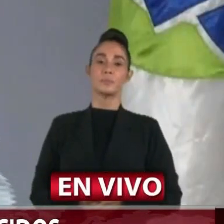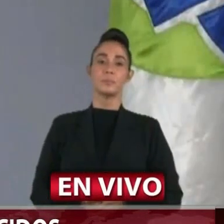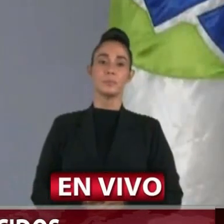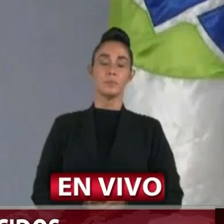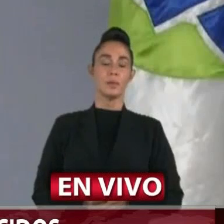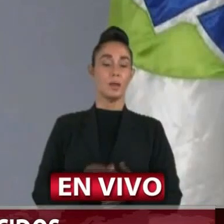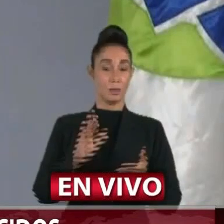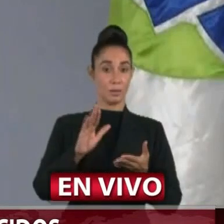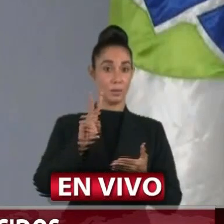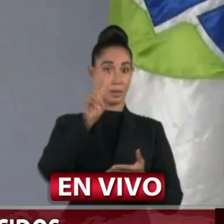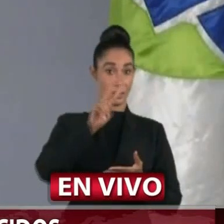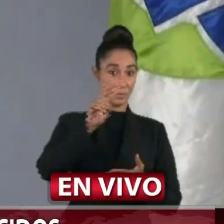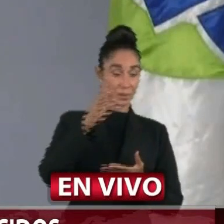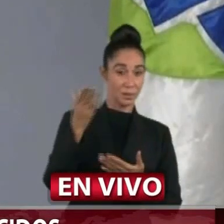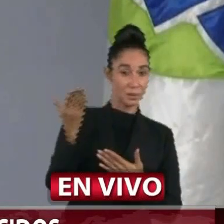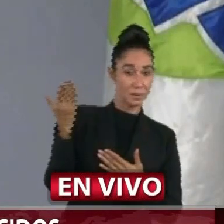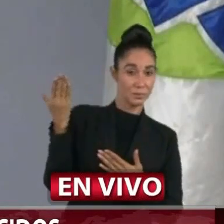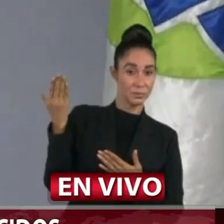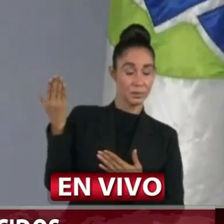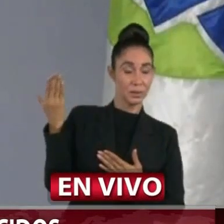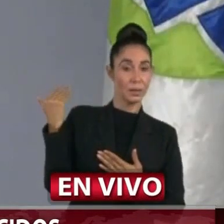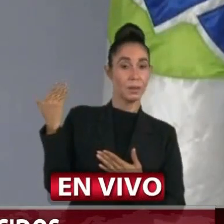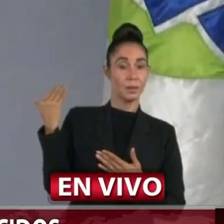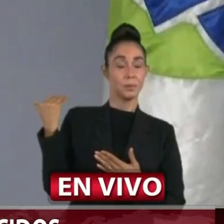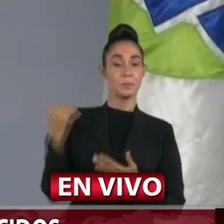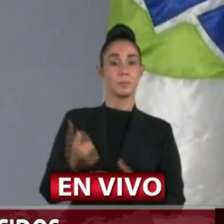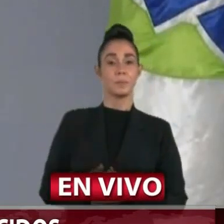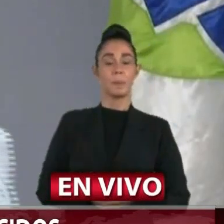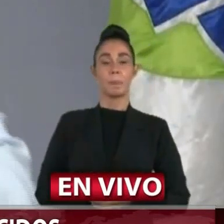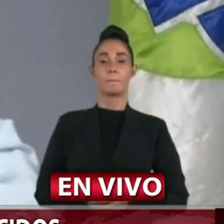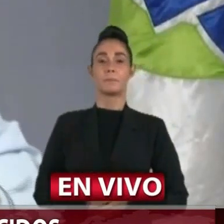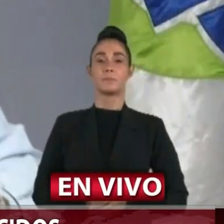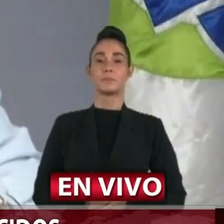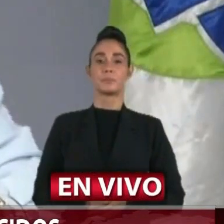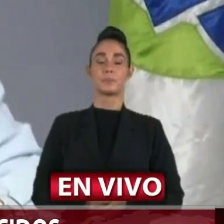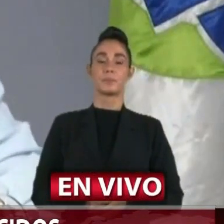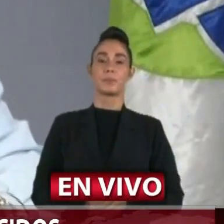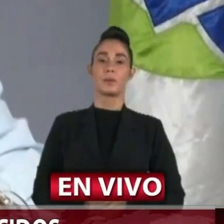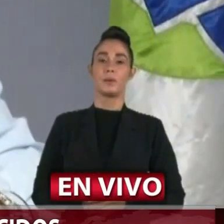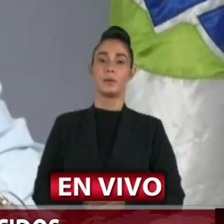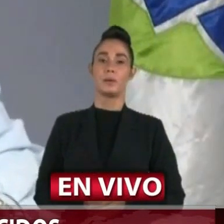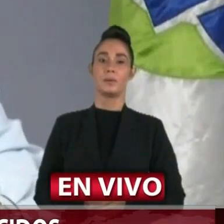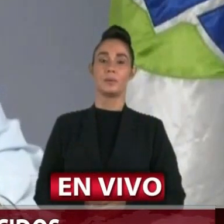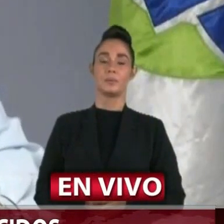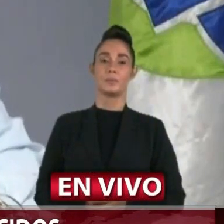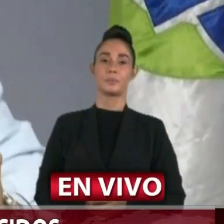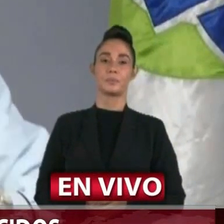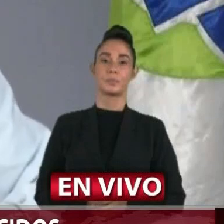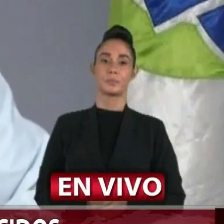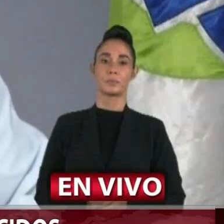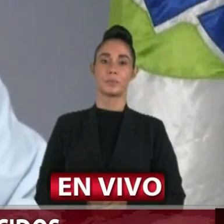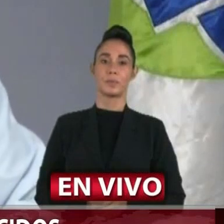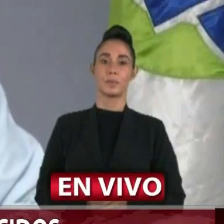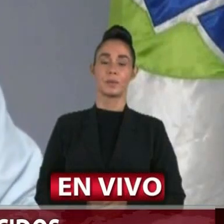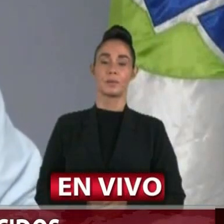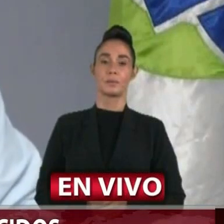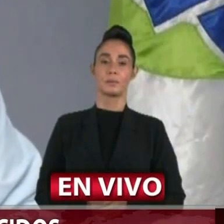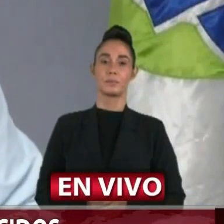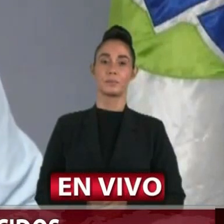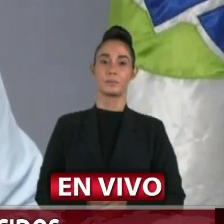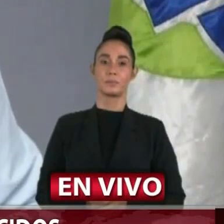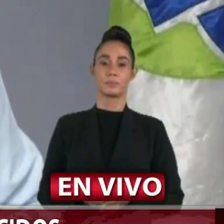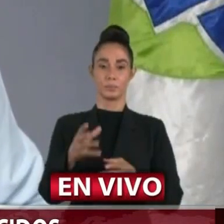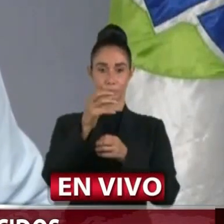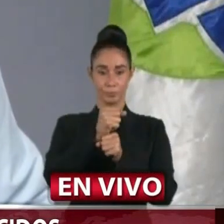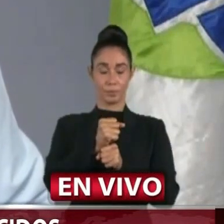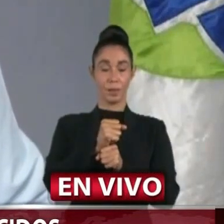El viernes pasado, a propósito del reclamo que nos habían hecho del número de